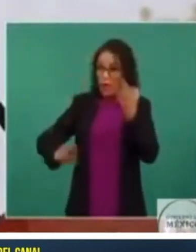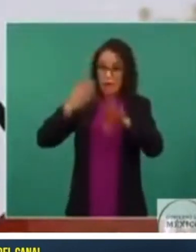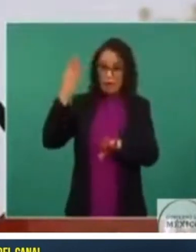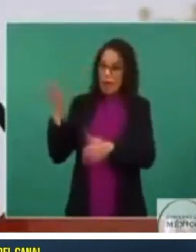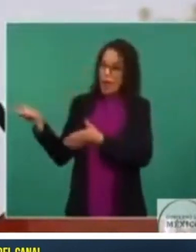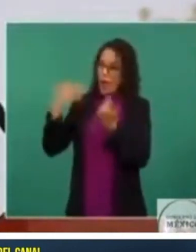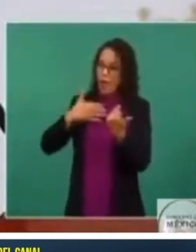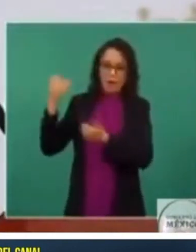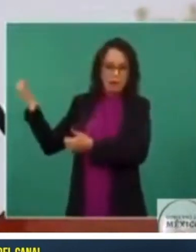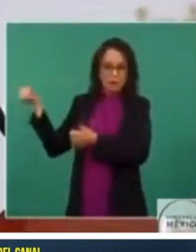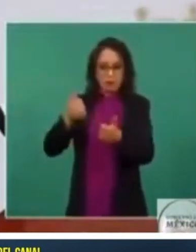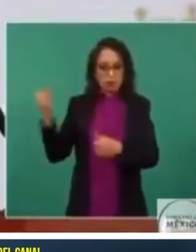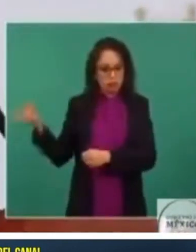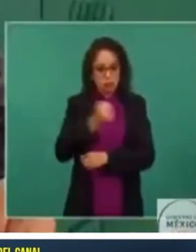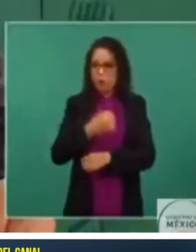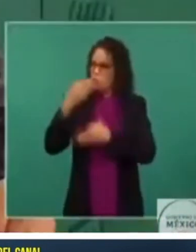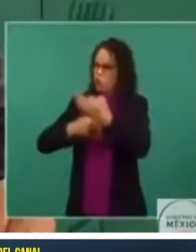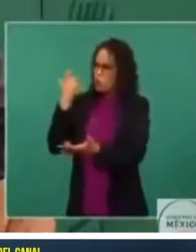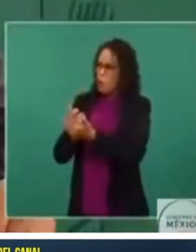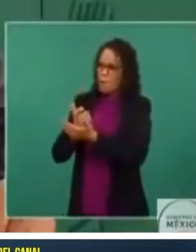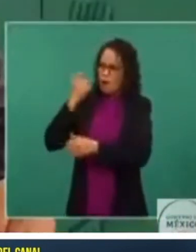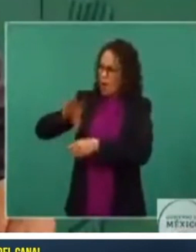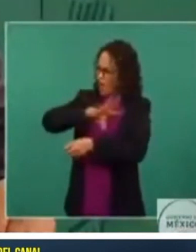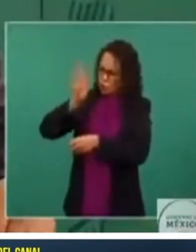con todos los gastos pagados.